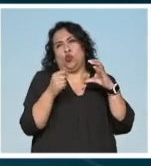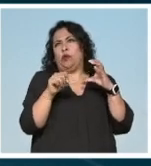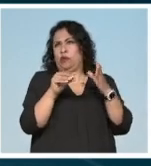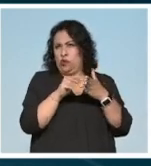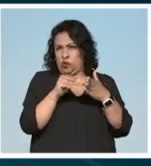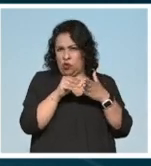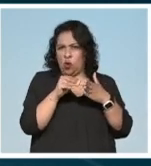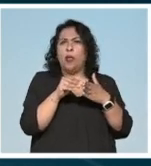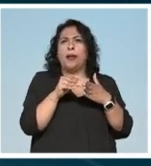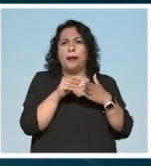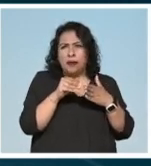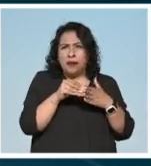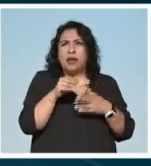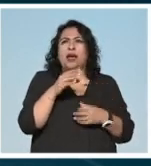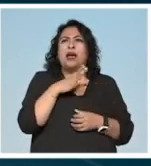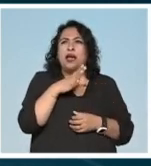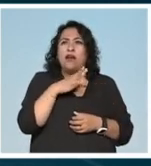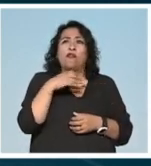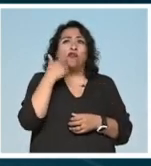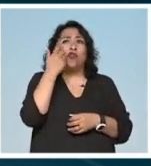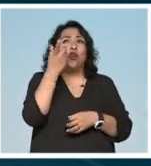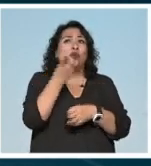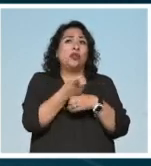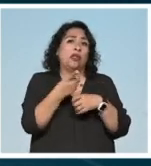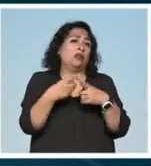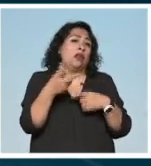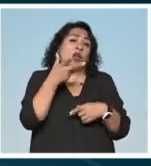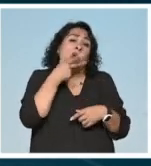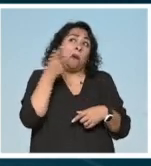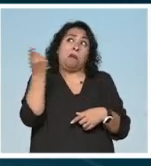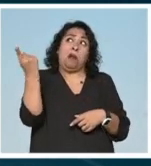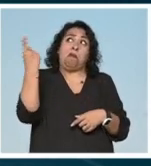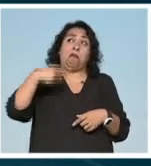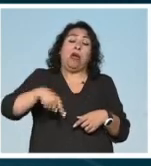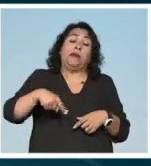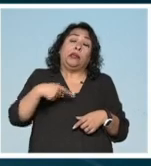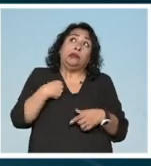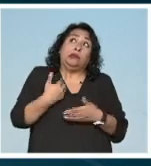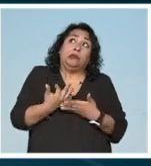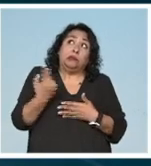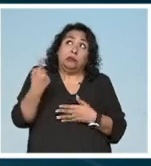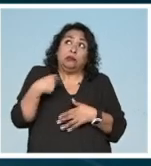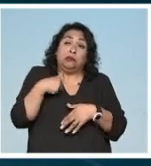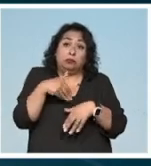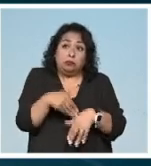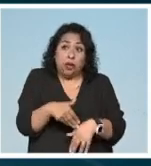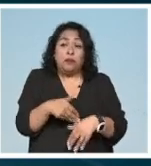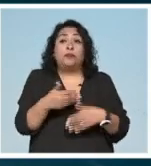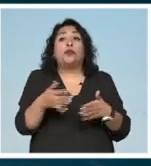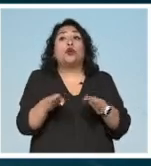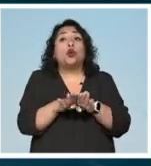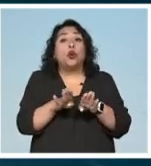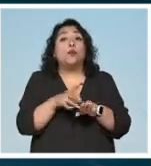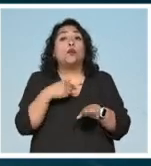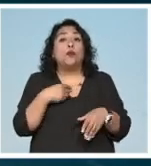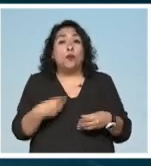que están sujetas a la voluntad del hombre, ¿no? Entonces, ¿cómo